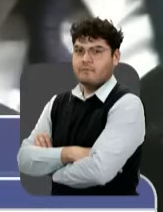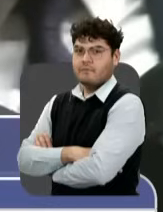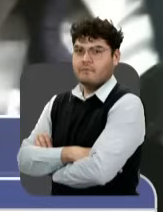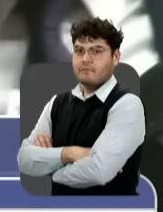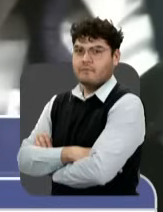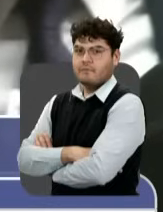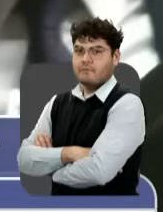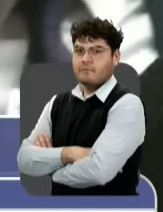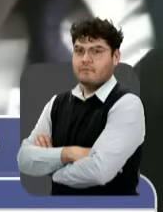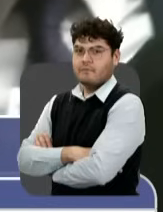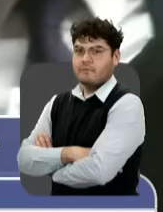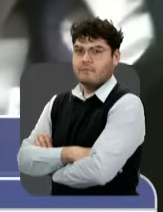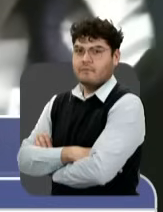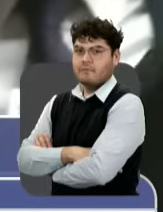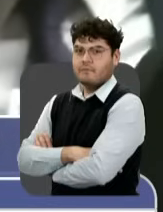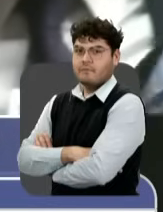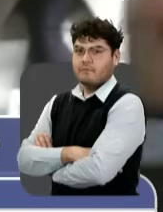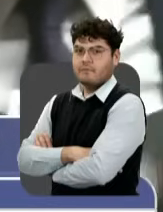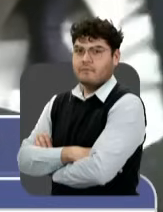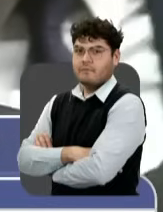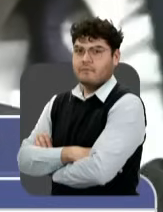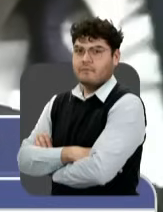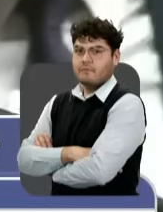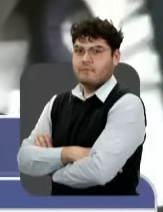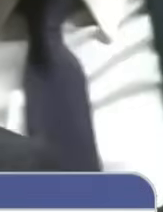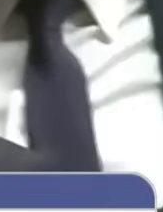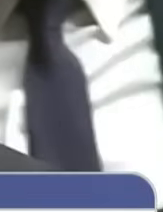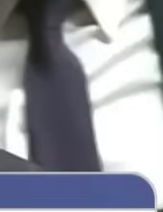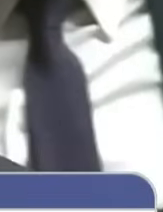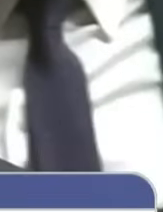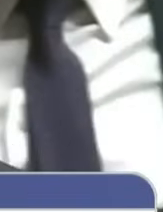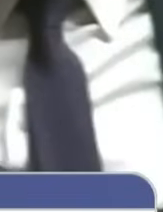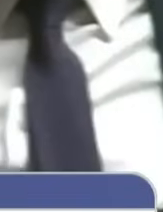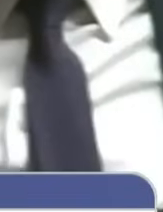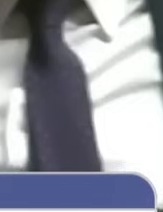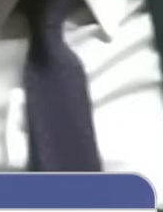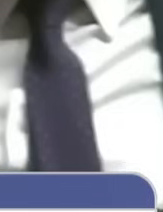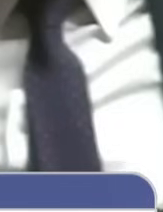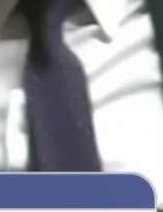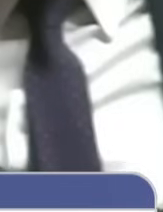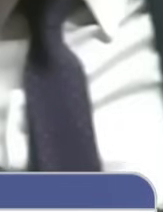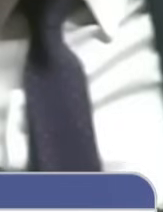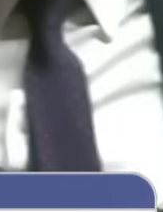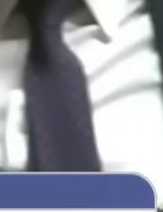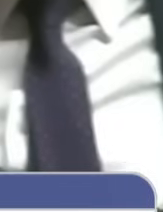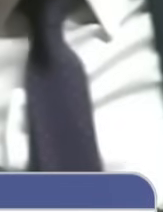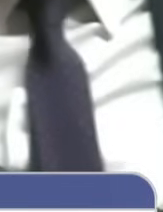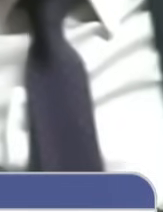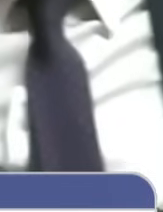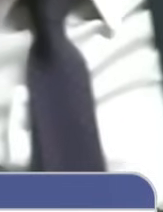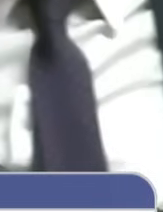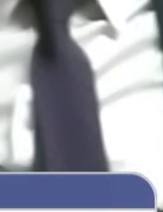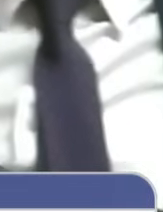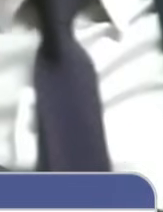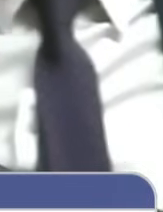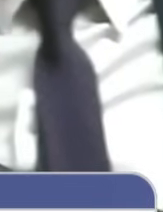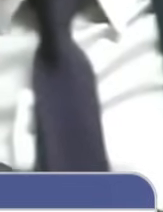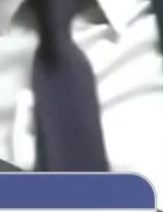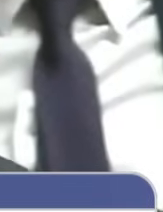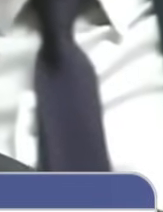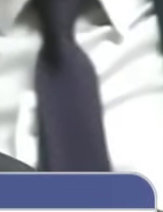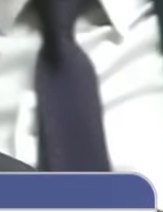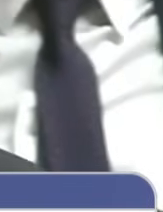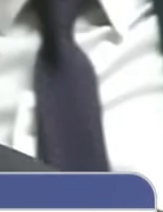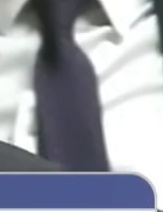comisión de este delito. Nosotros consideramos que en el caso, bueno, en general, aquí no existe lavado de activos. A ver,